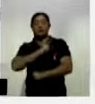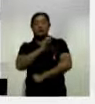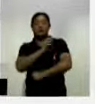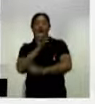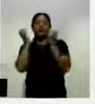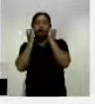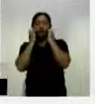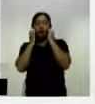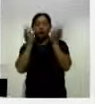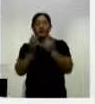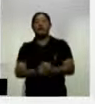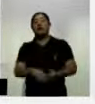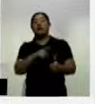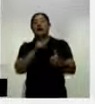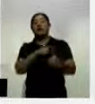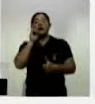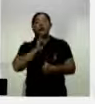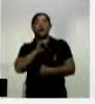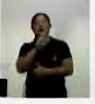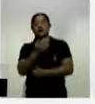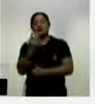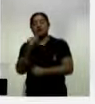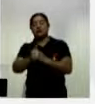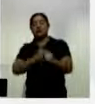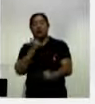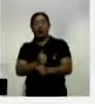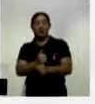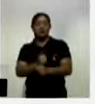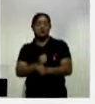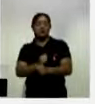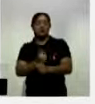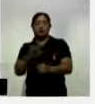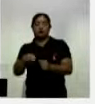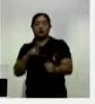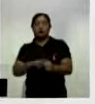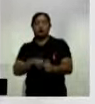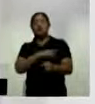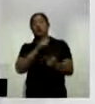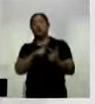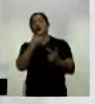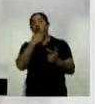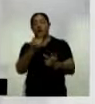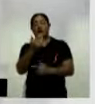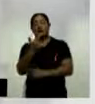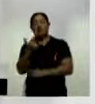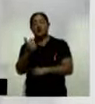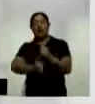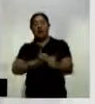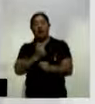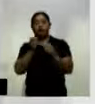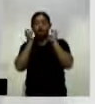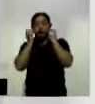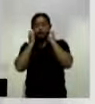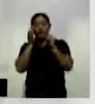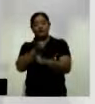obesidad, una mujer de 53 años sin comorbilidad y un hombre de 67 años con obesidad. El estado registra hasta